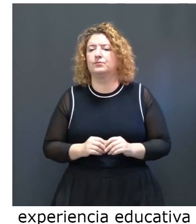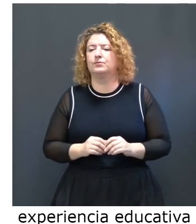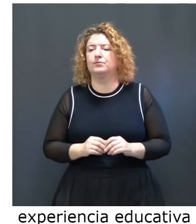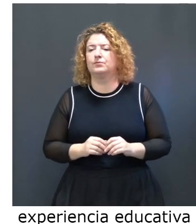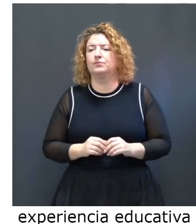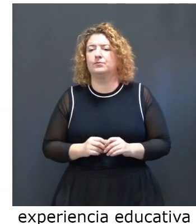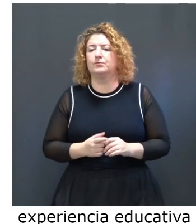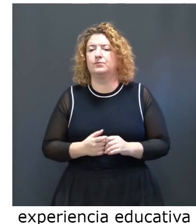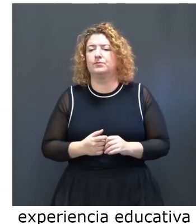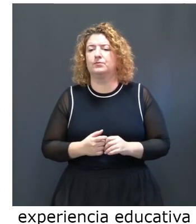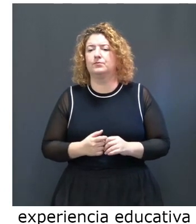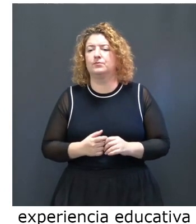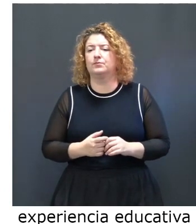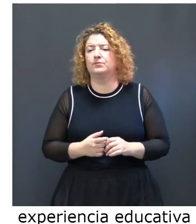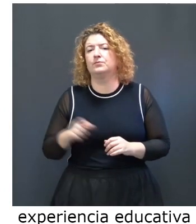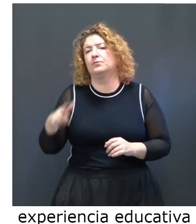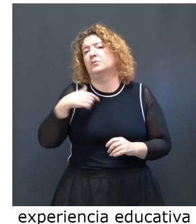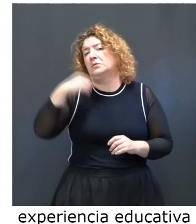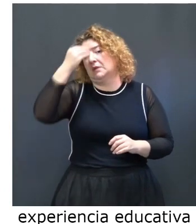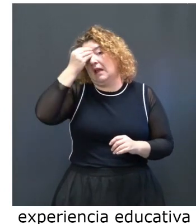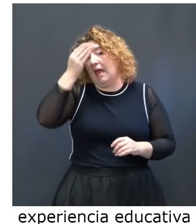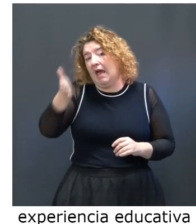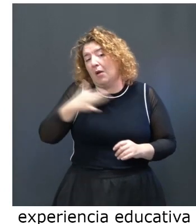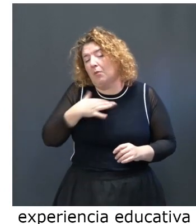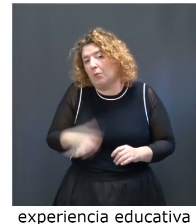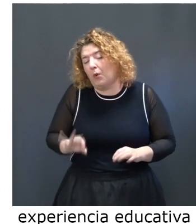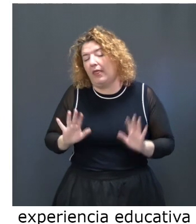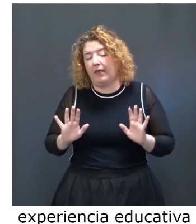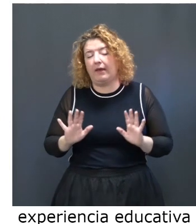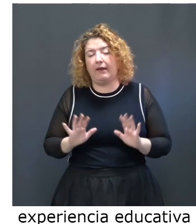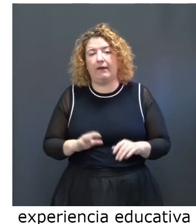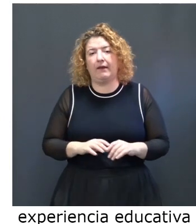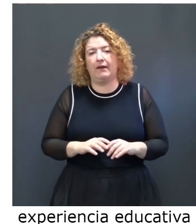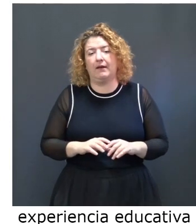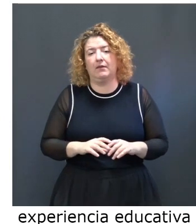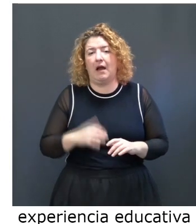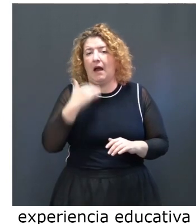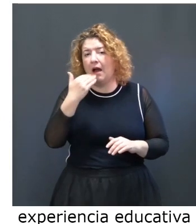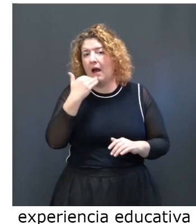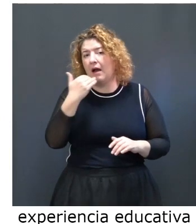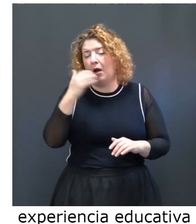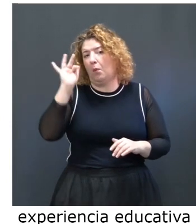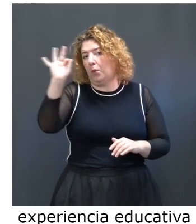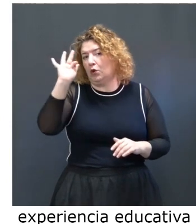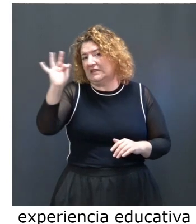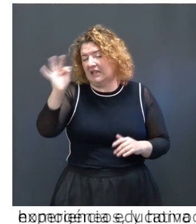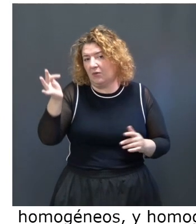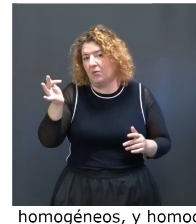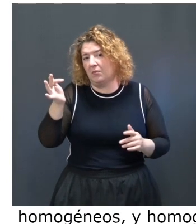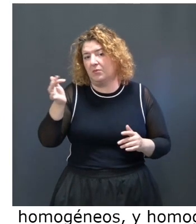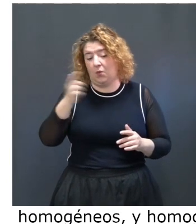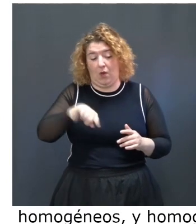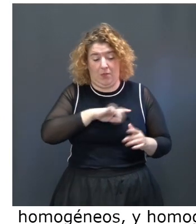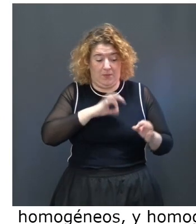Digamos que quizás, bueno, ahí es donde esté un poquito la ganancia, cuando toda esta nueva generación,